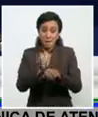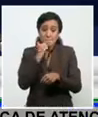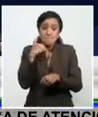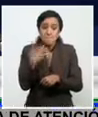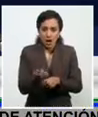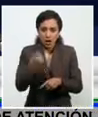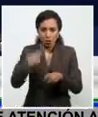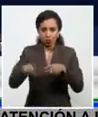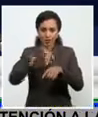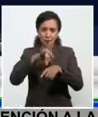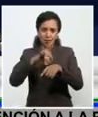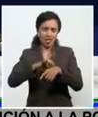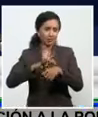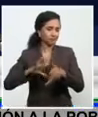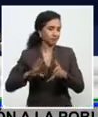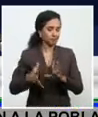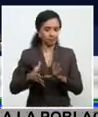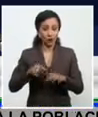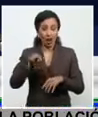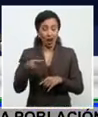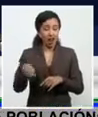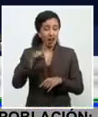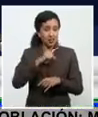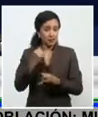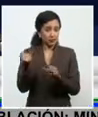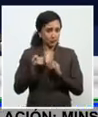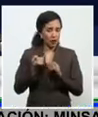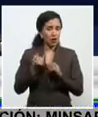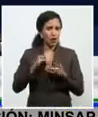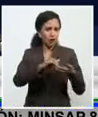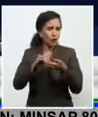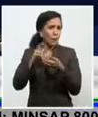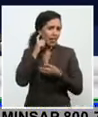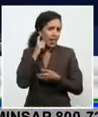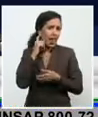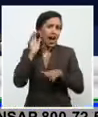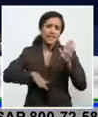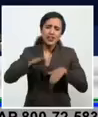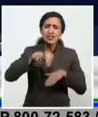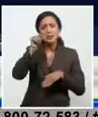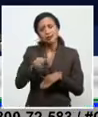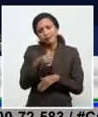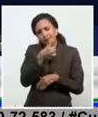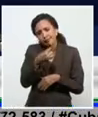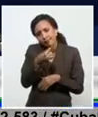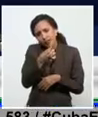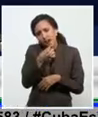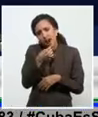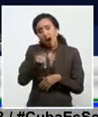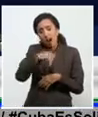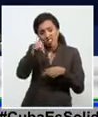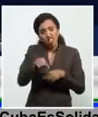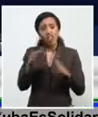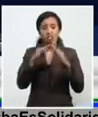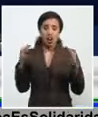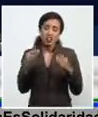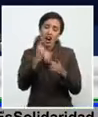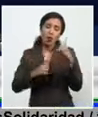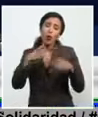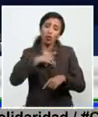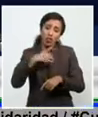una compañera que a veces las personas mayores que están en la casa, que algunos tienen de estas patologías, bueno,